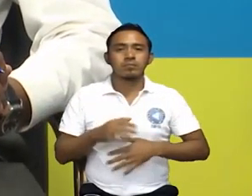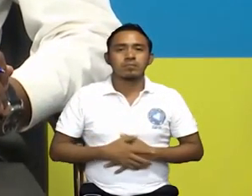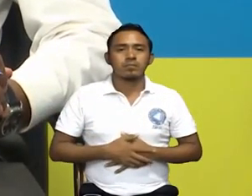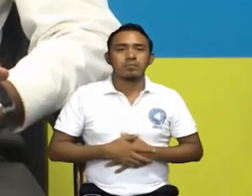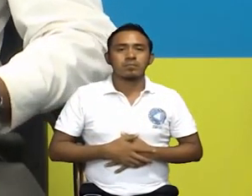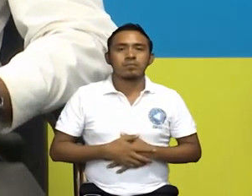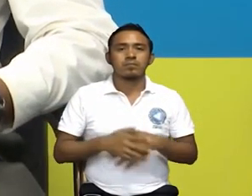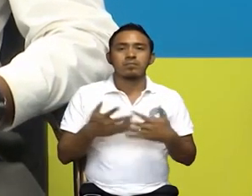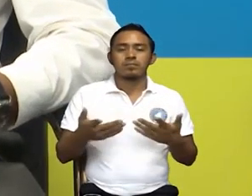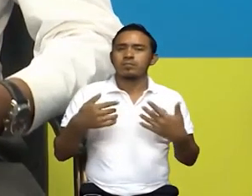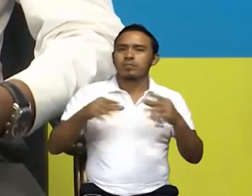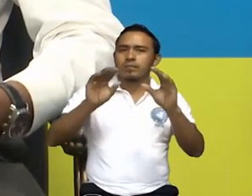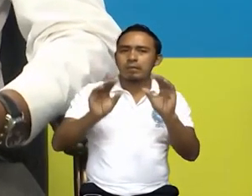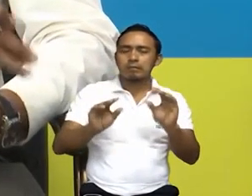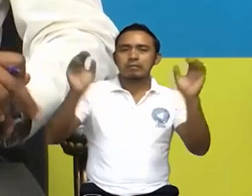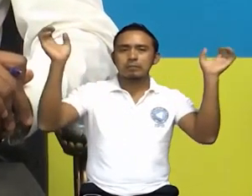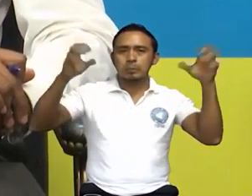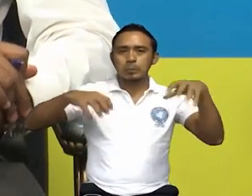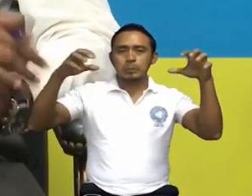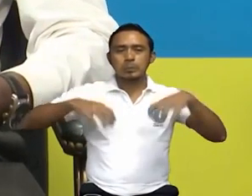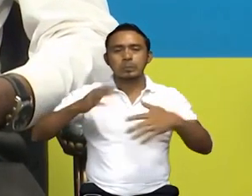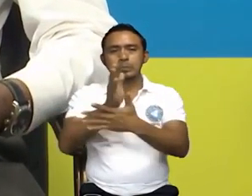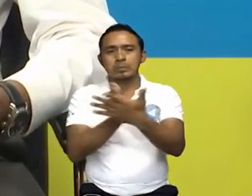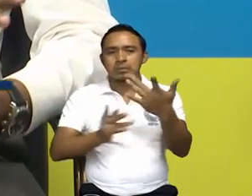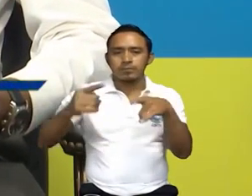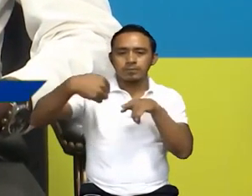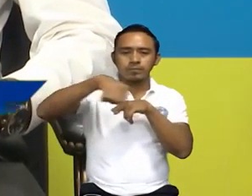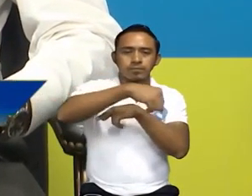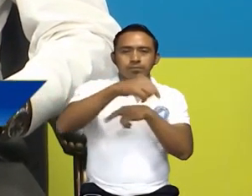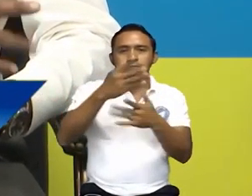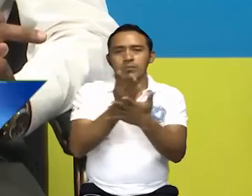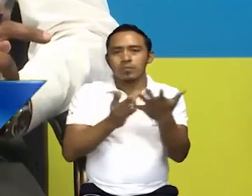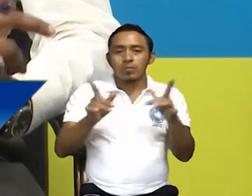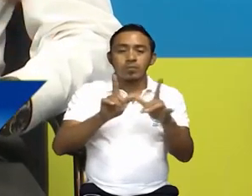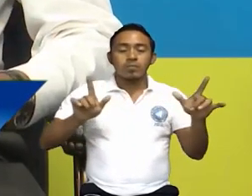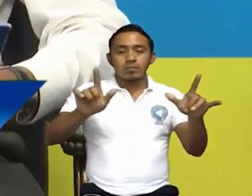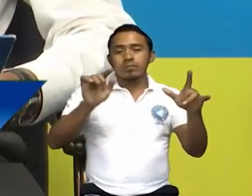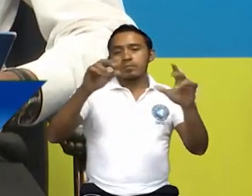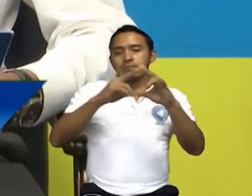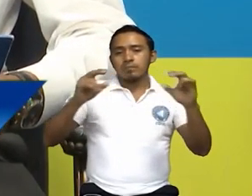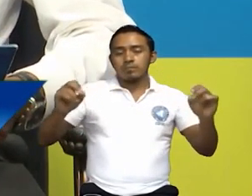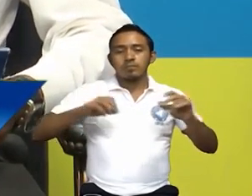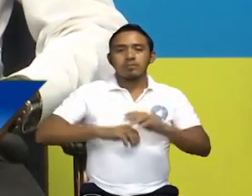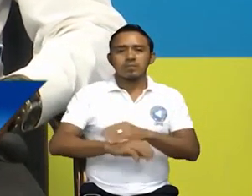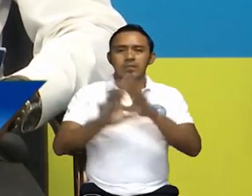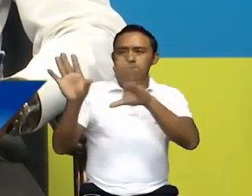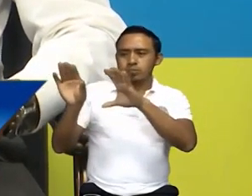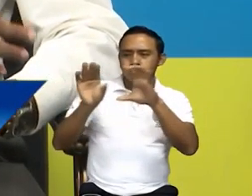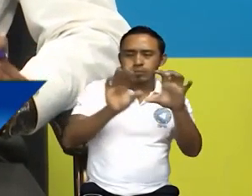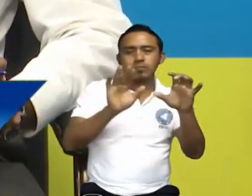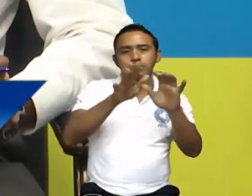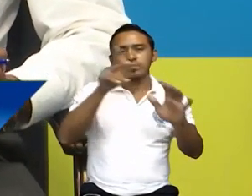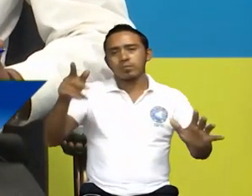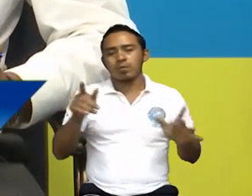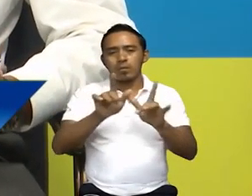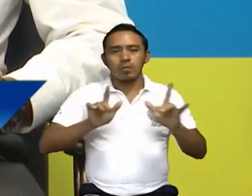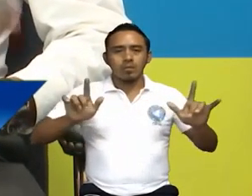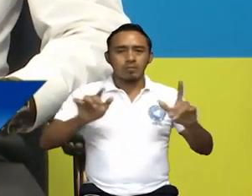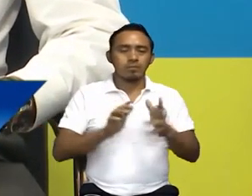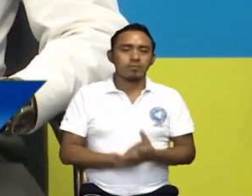Asamblea Nacional. Una tarde lluviosa en algunos municipios, en algunas zonas del país. Una tarde nublada en otras partes